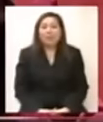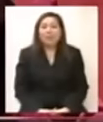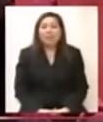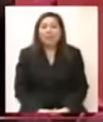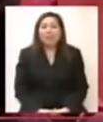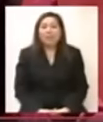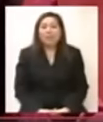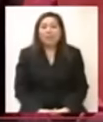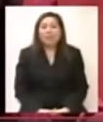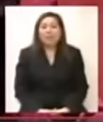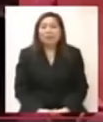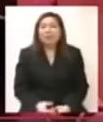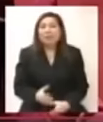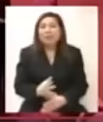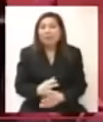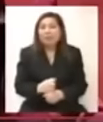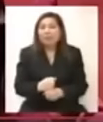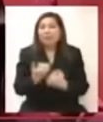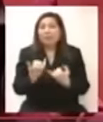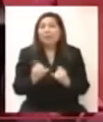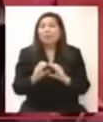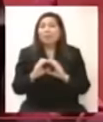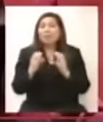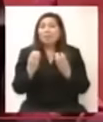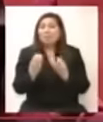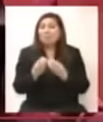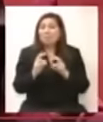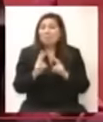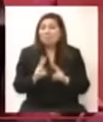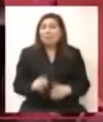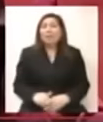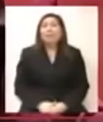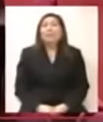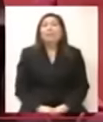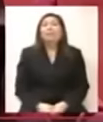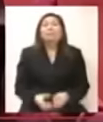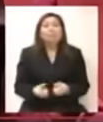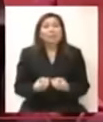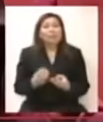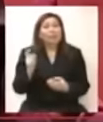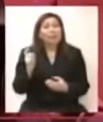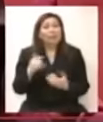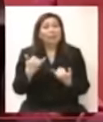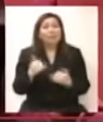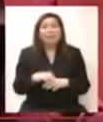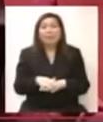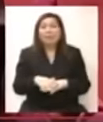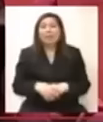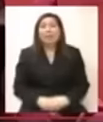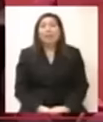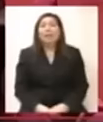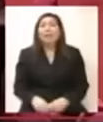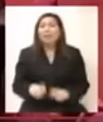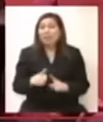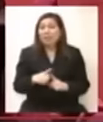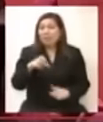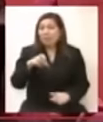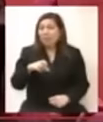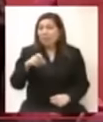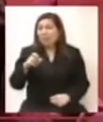este tomar una decisión aquí en el congreso yo veo un tema bastante complicado con este tratado del